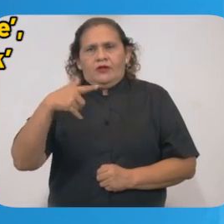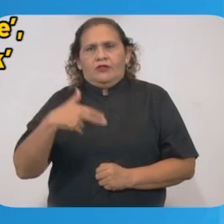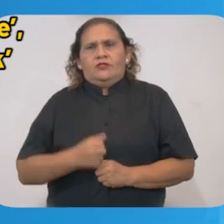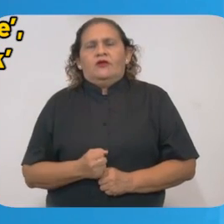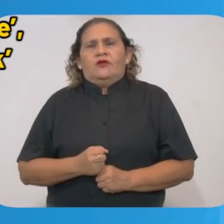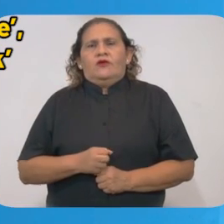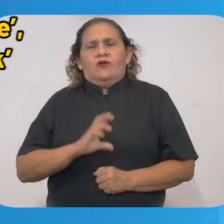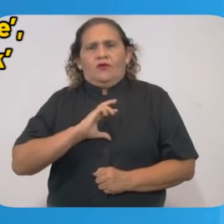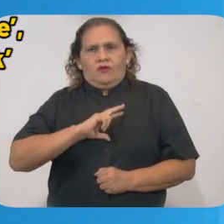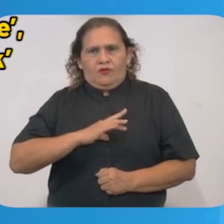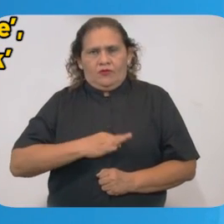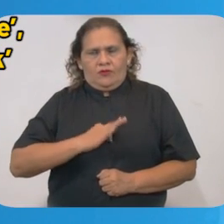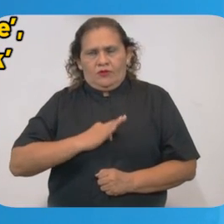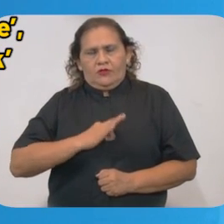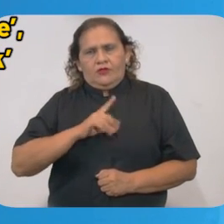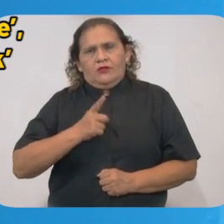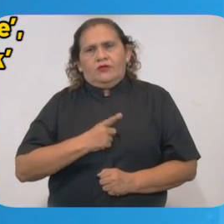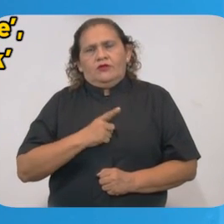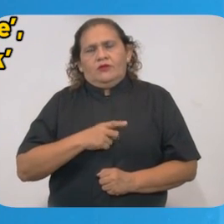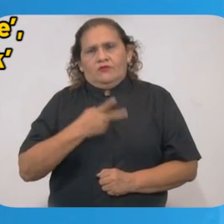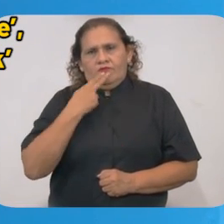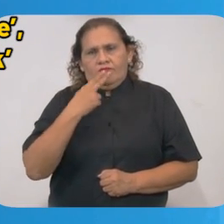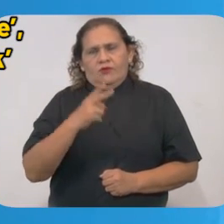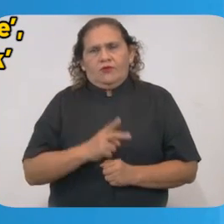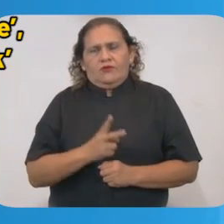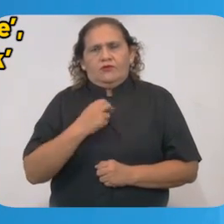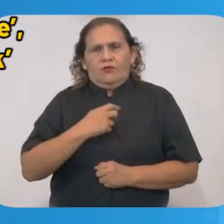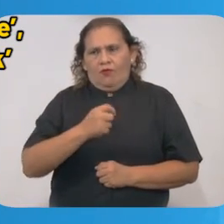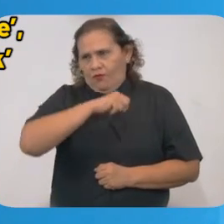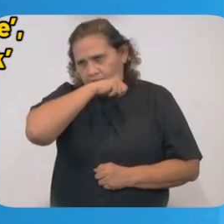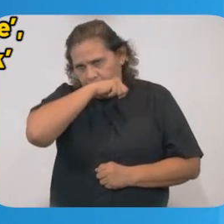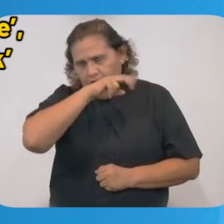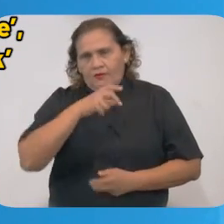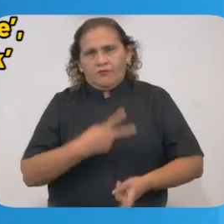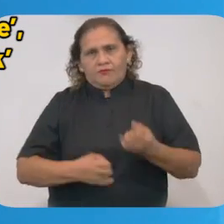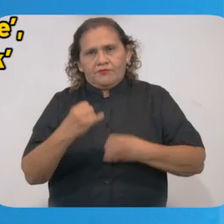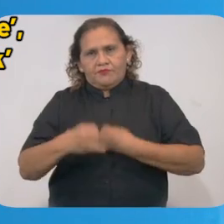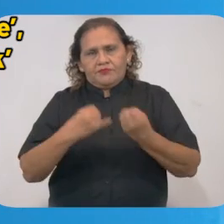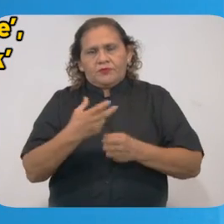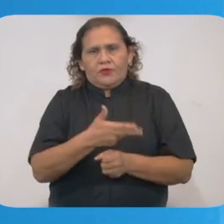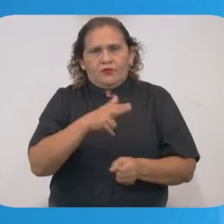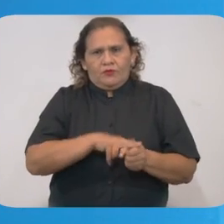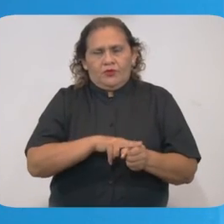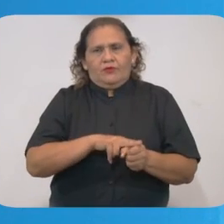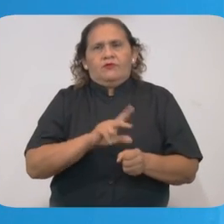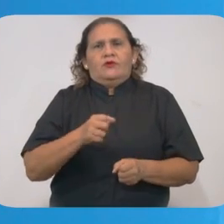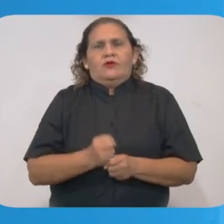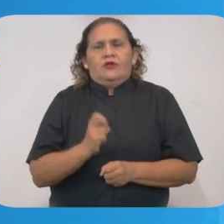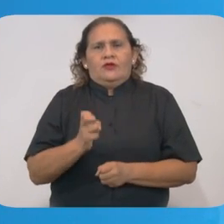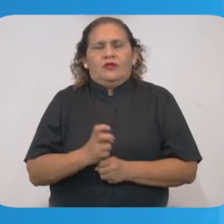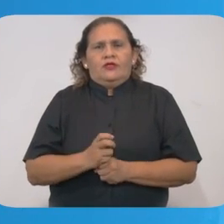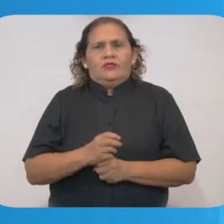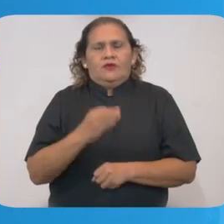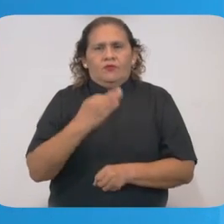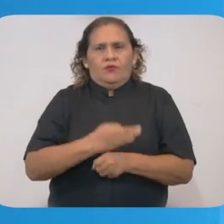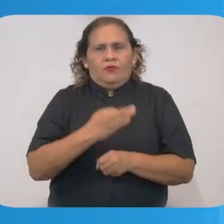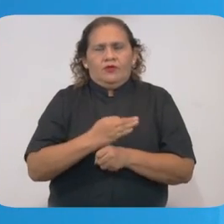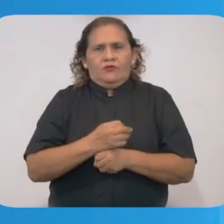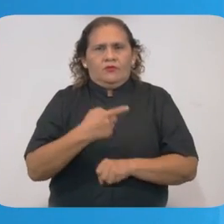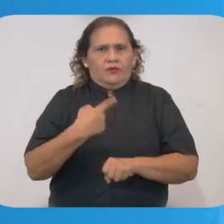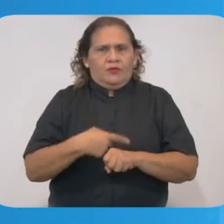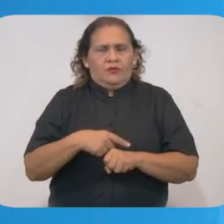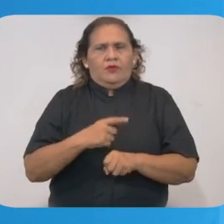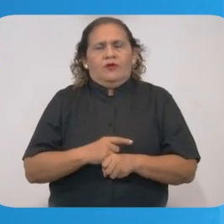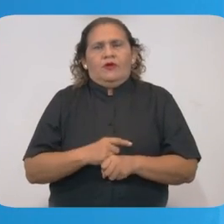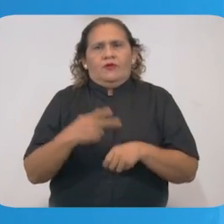tabaquismo, si presentan fiebre, cansancio o tos seca, acudir de inmediato al centro de salud más cercano. En esta fase de la epidemia,